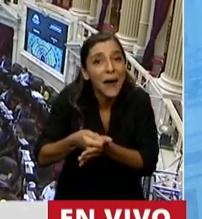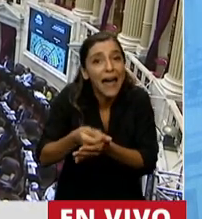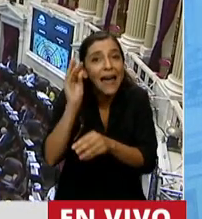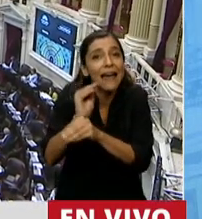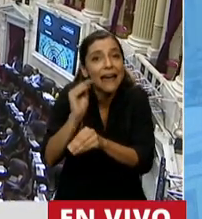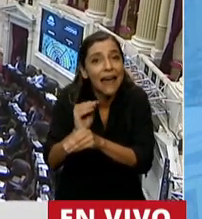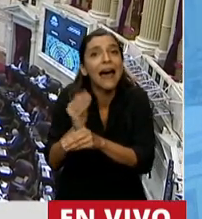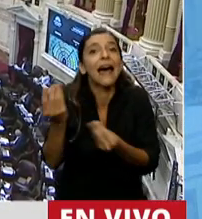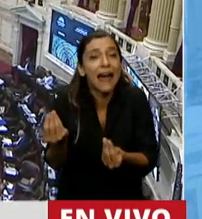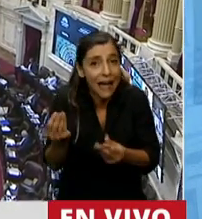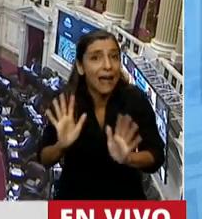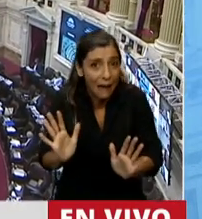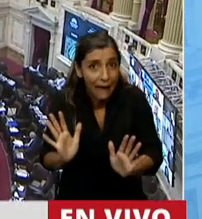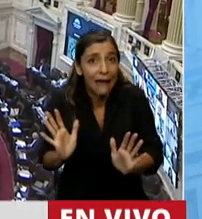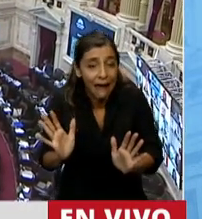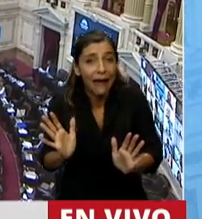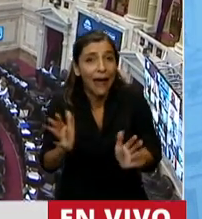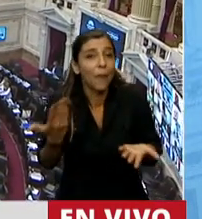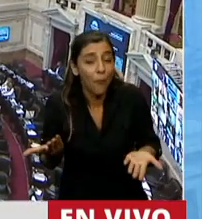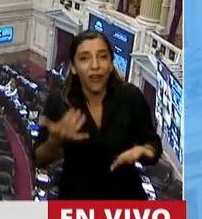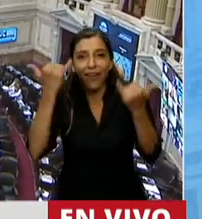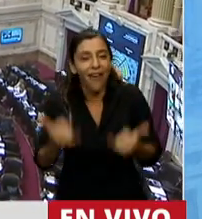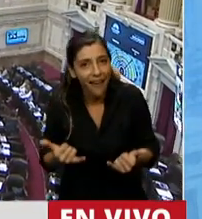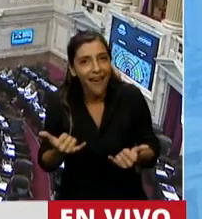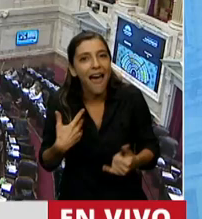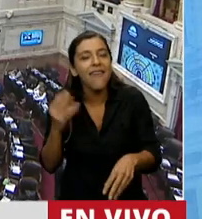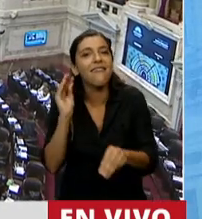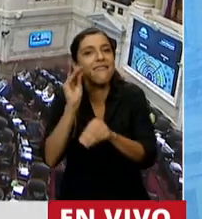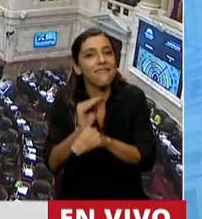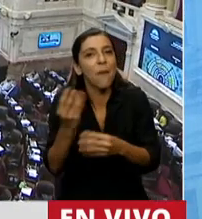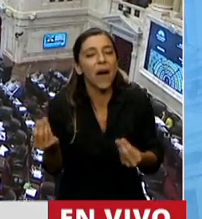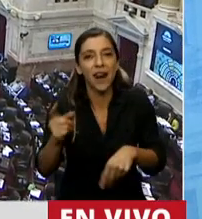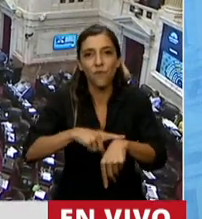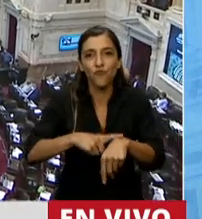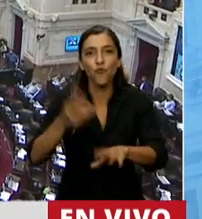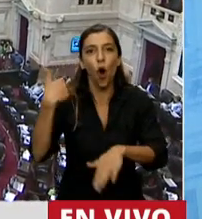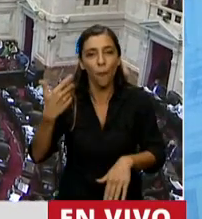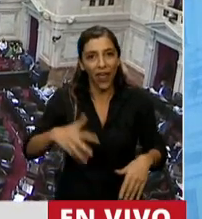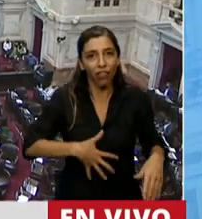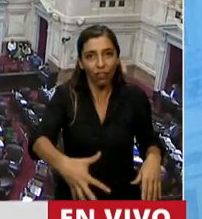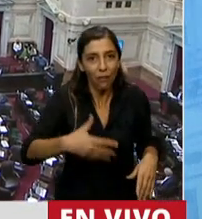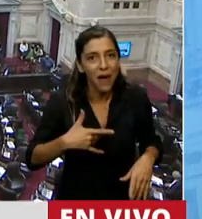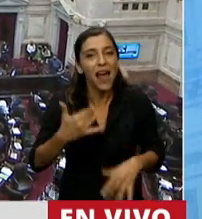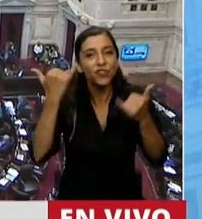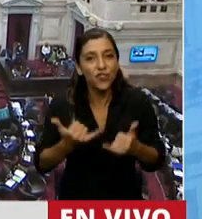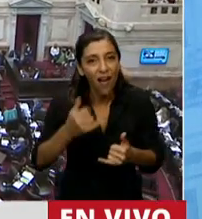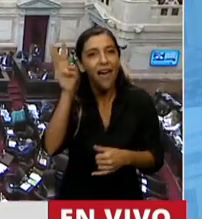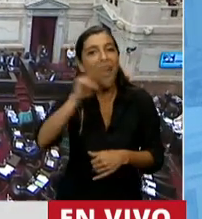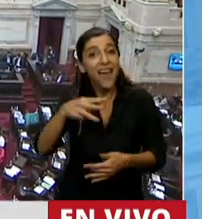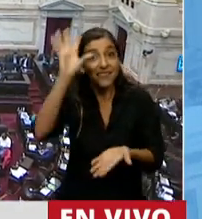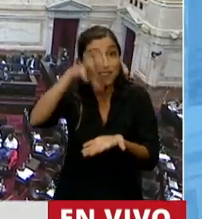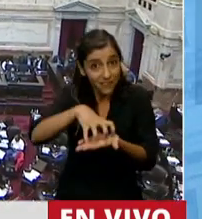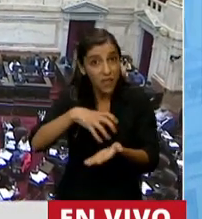es política de Estado esta asignación prenatal desde la concepción. Se hace a través del ANSES a partir